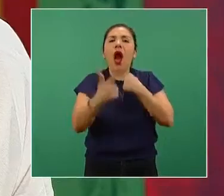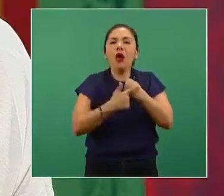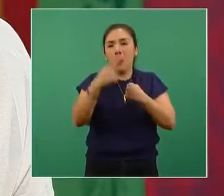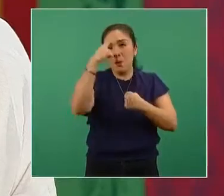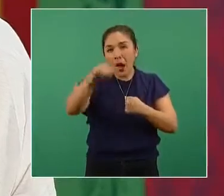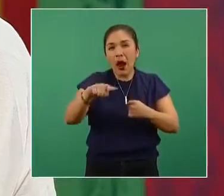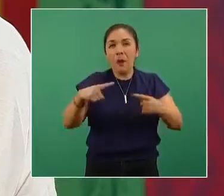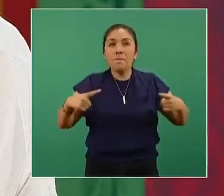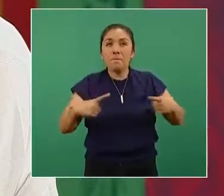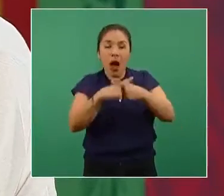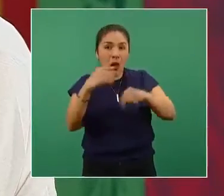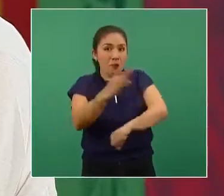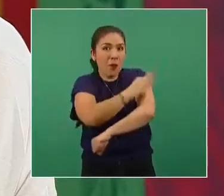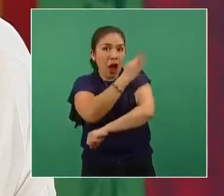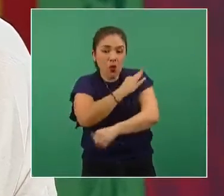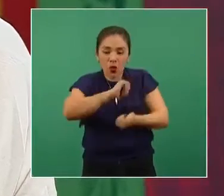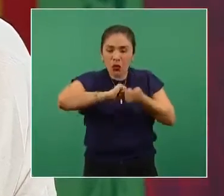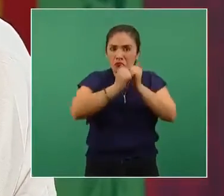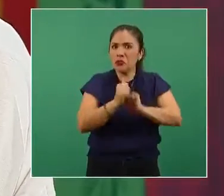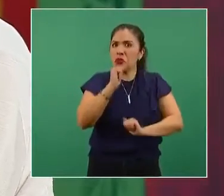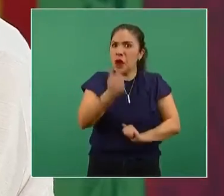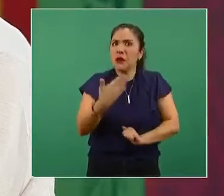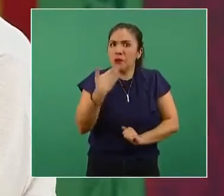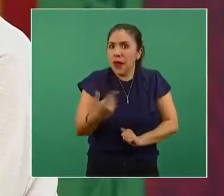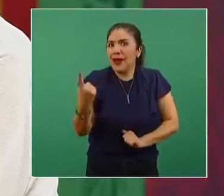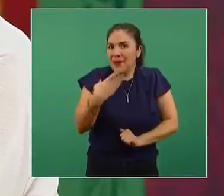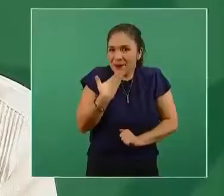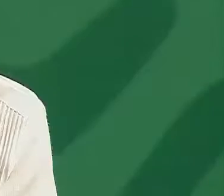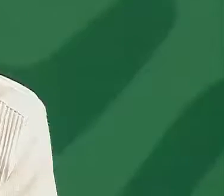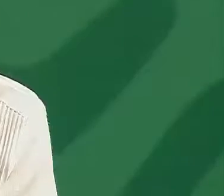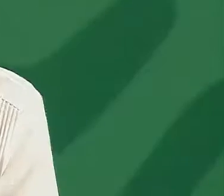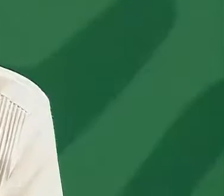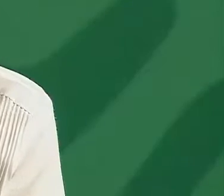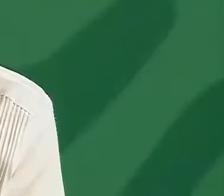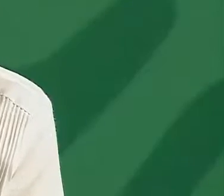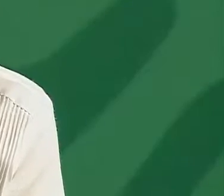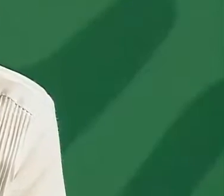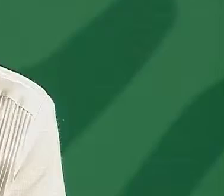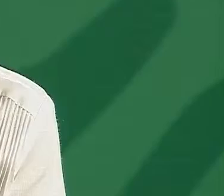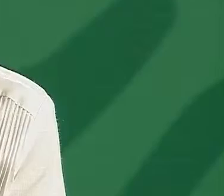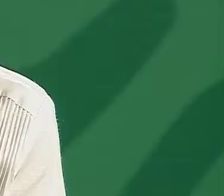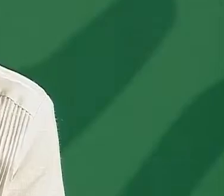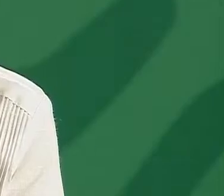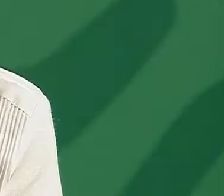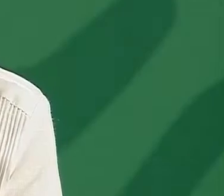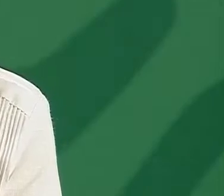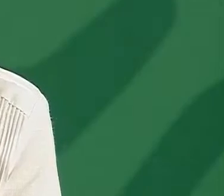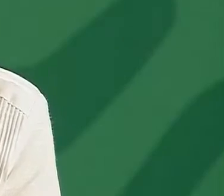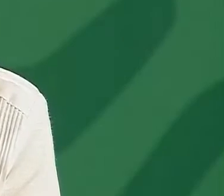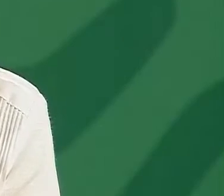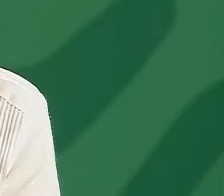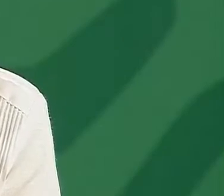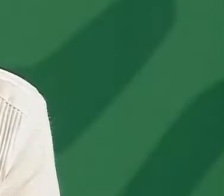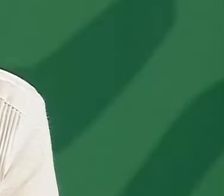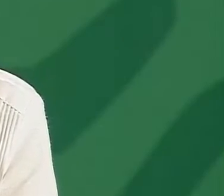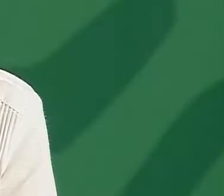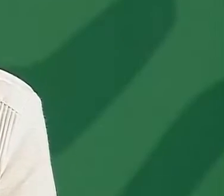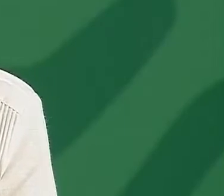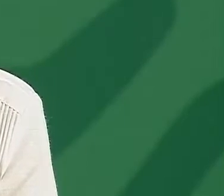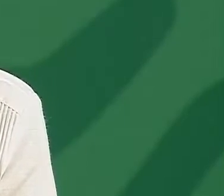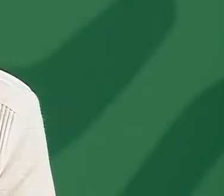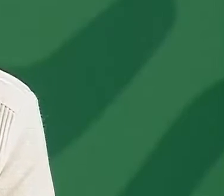reacción adversa a la vacuna en el momento en que se la pusieron, pero es algo esperado que